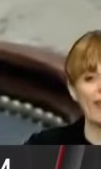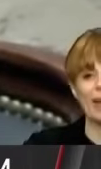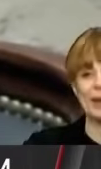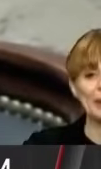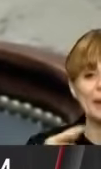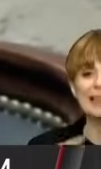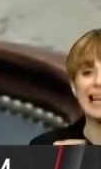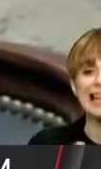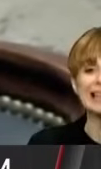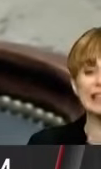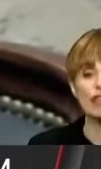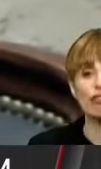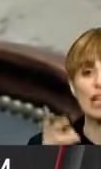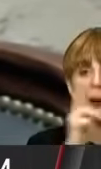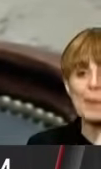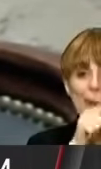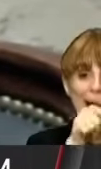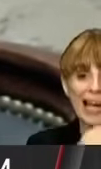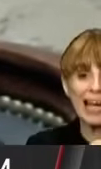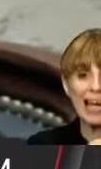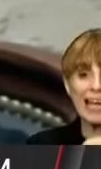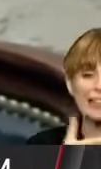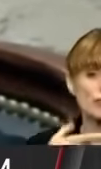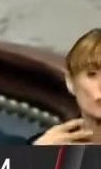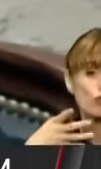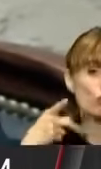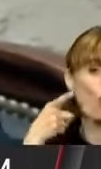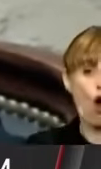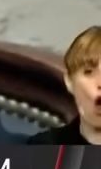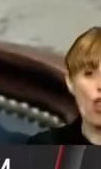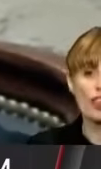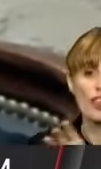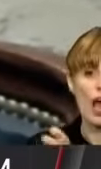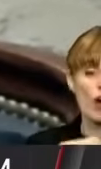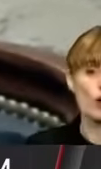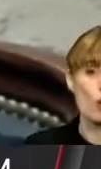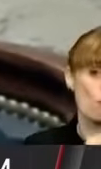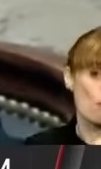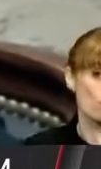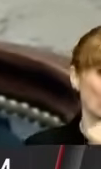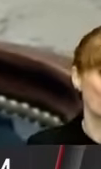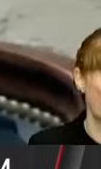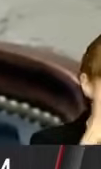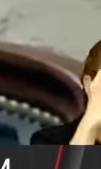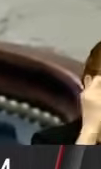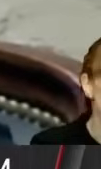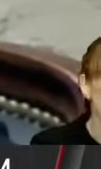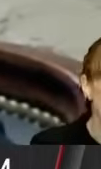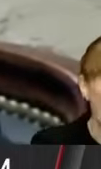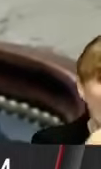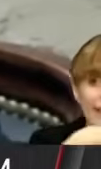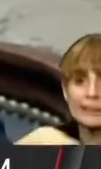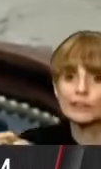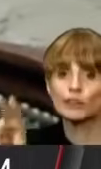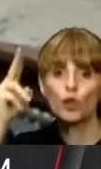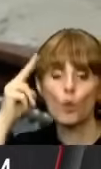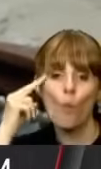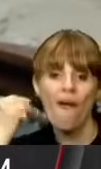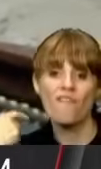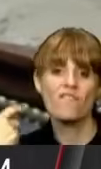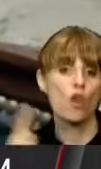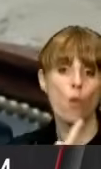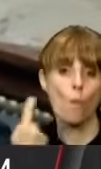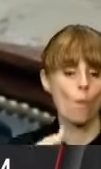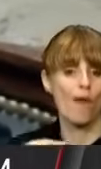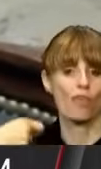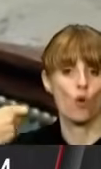las mujeres de nuestro país. El ataque enorme que significa para 9 de cada 10 mujeres que de eliminarse la moratoria no